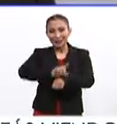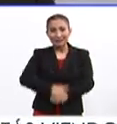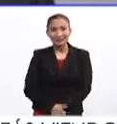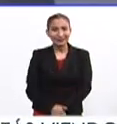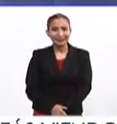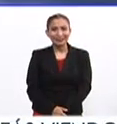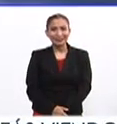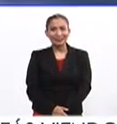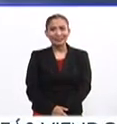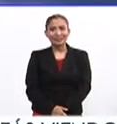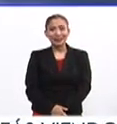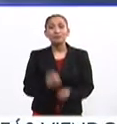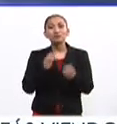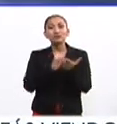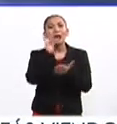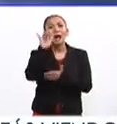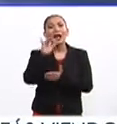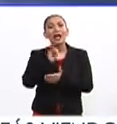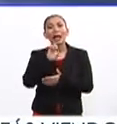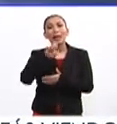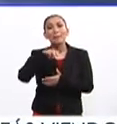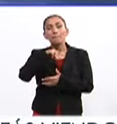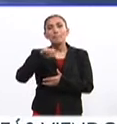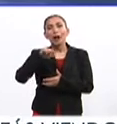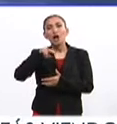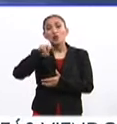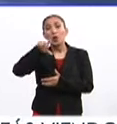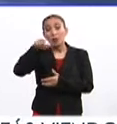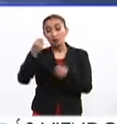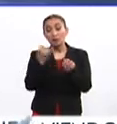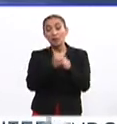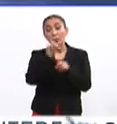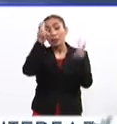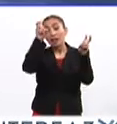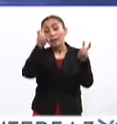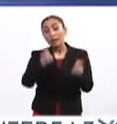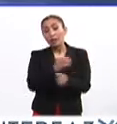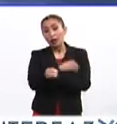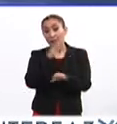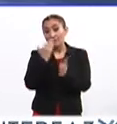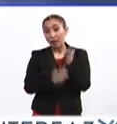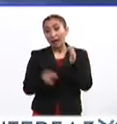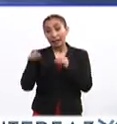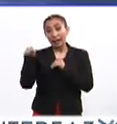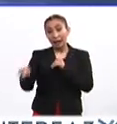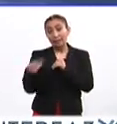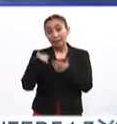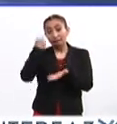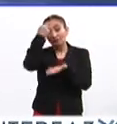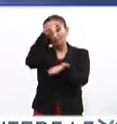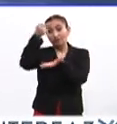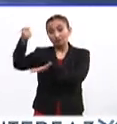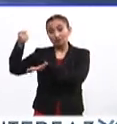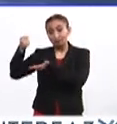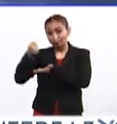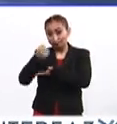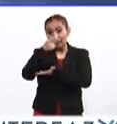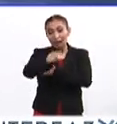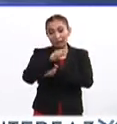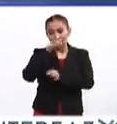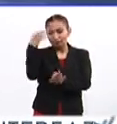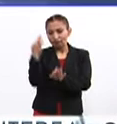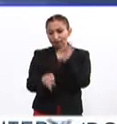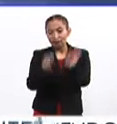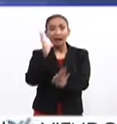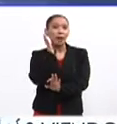días. Muchísimas gracias, Emanuel. Pues ahí está mucha información en materia educativa. Falta que estos presupuestos los sean